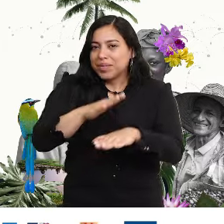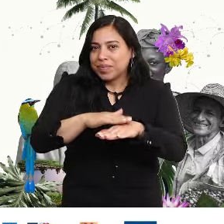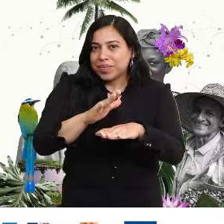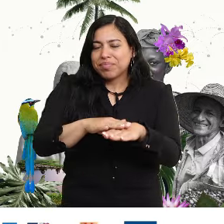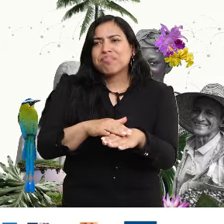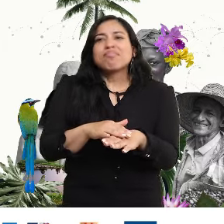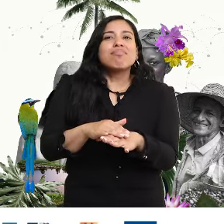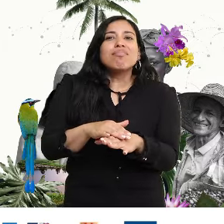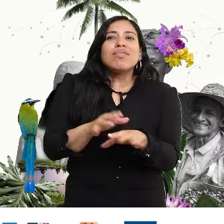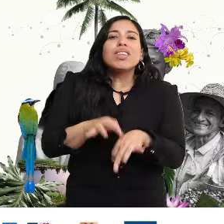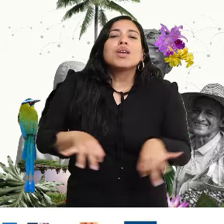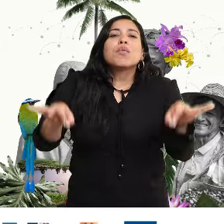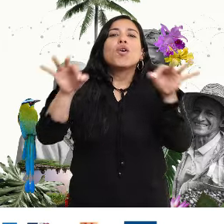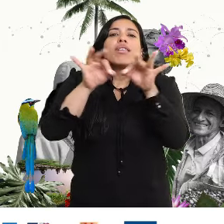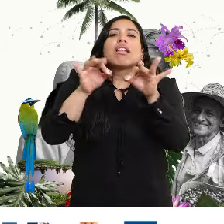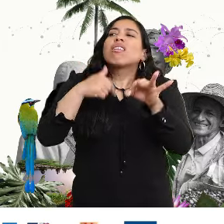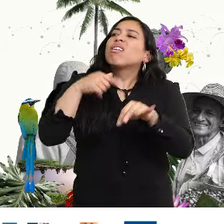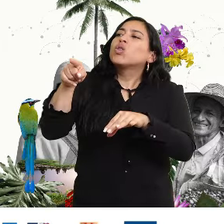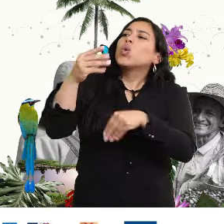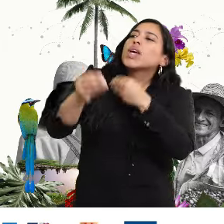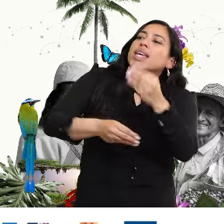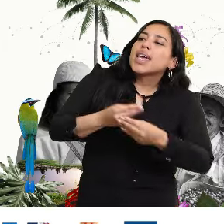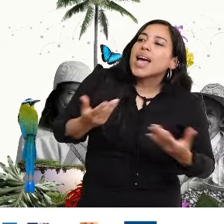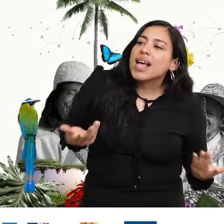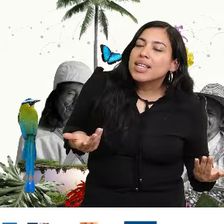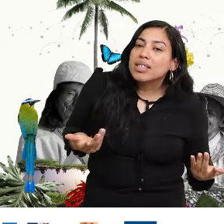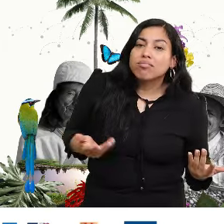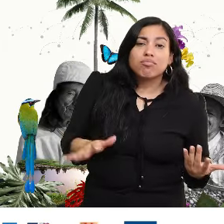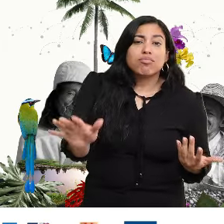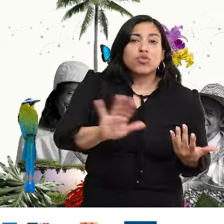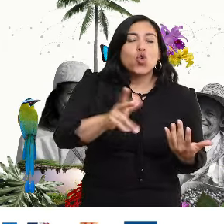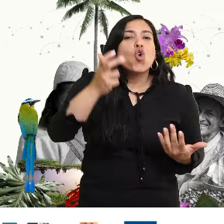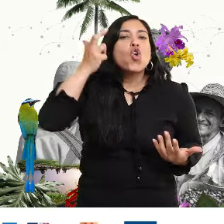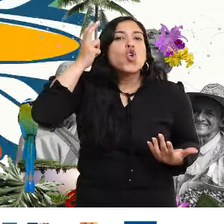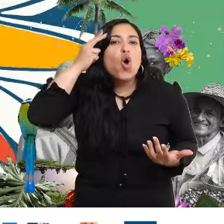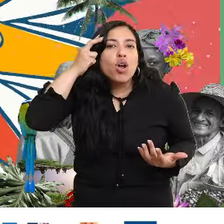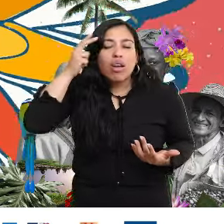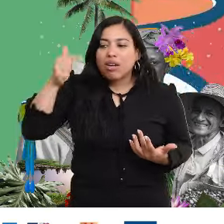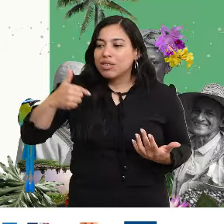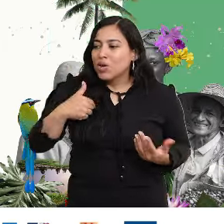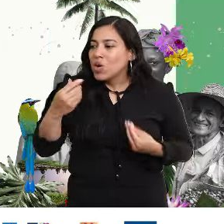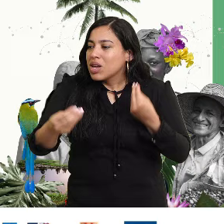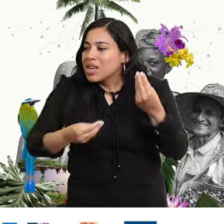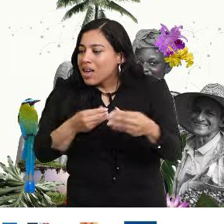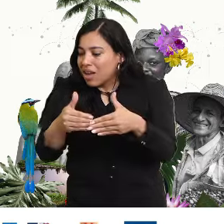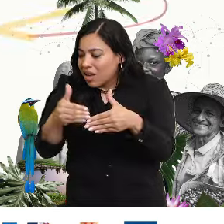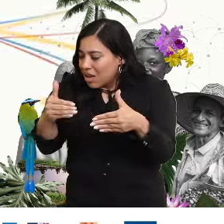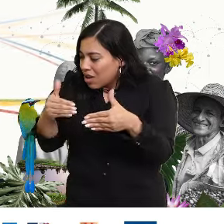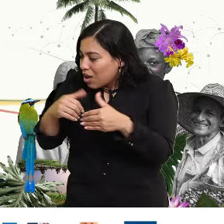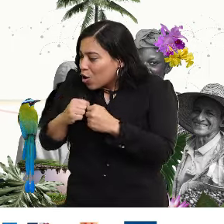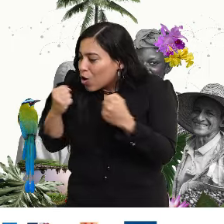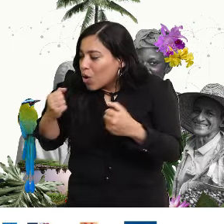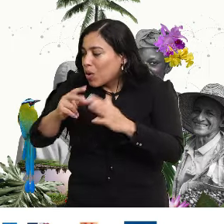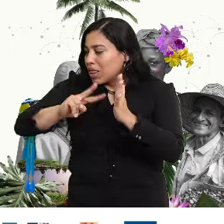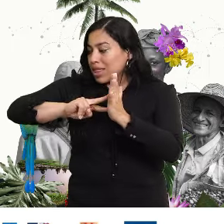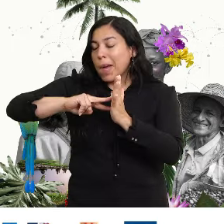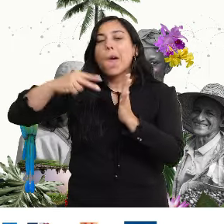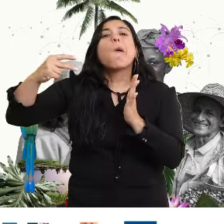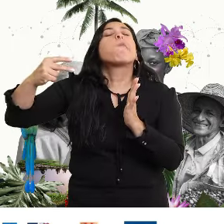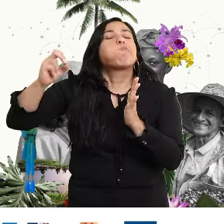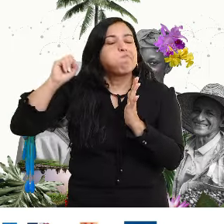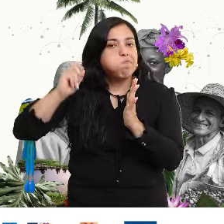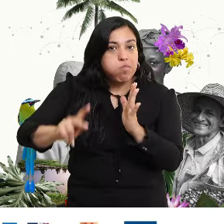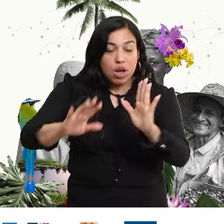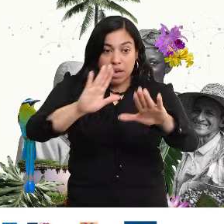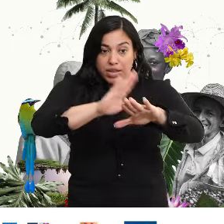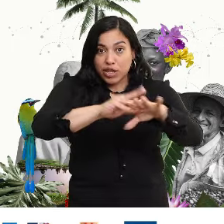final qué se hace, sino la lógica detrás. La lógica es la tecnología puede